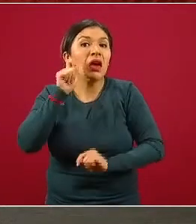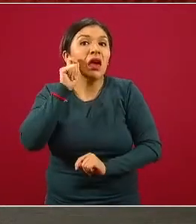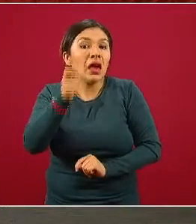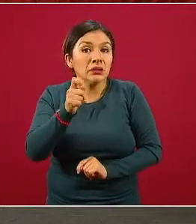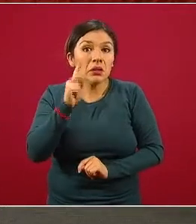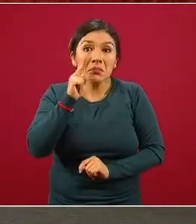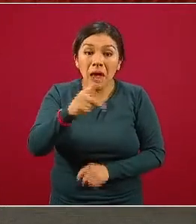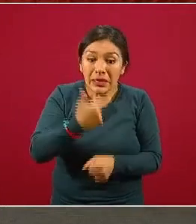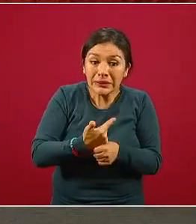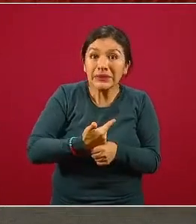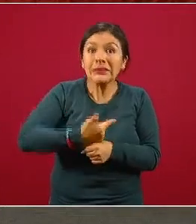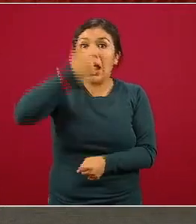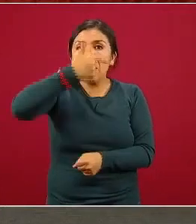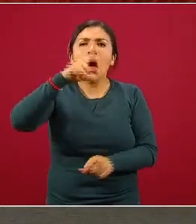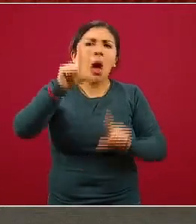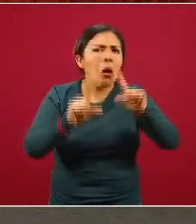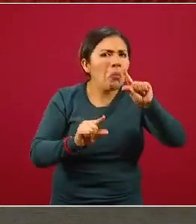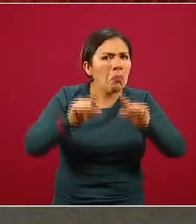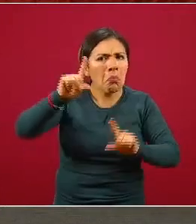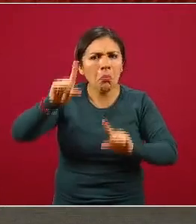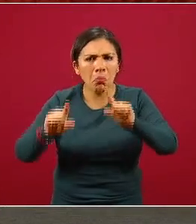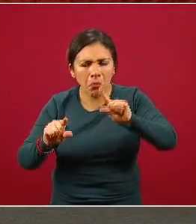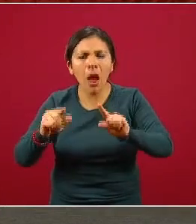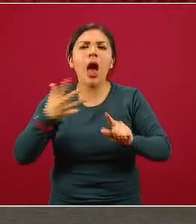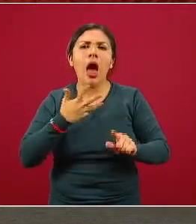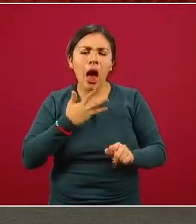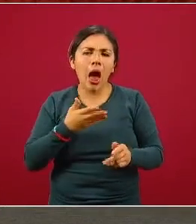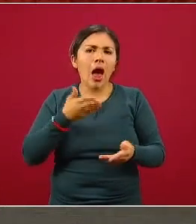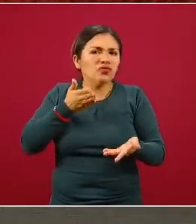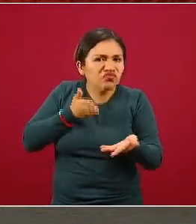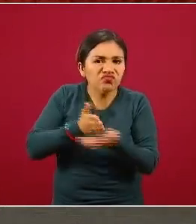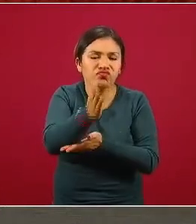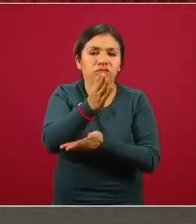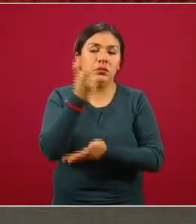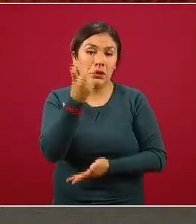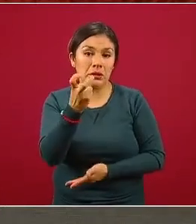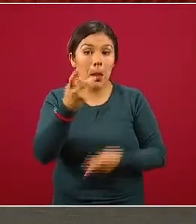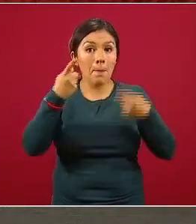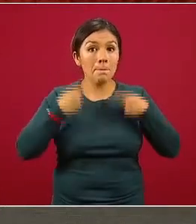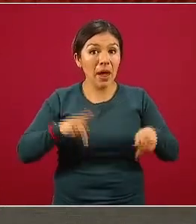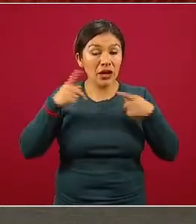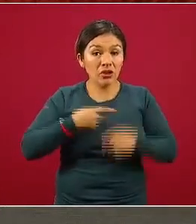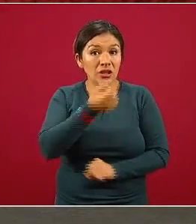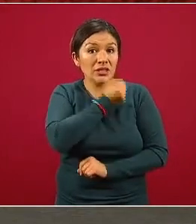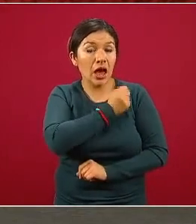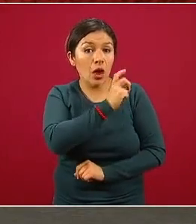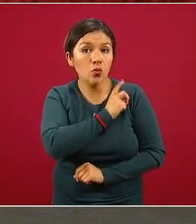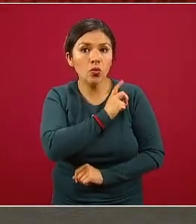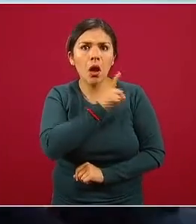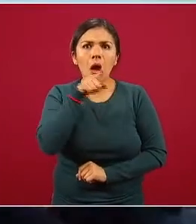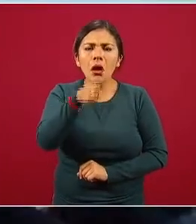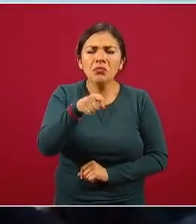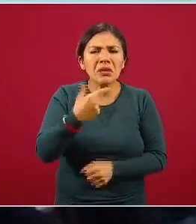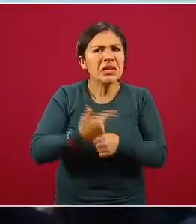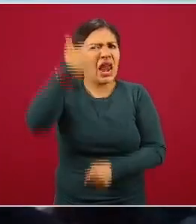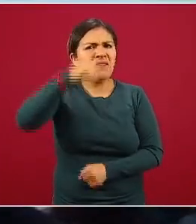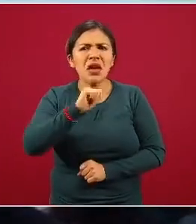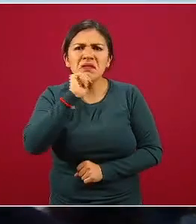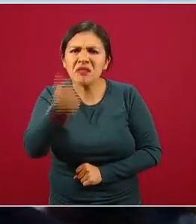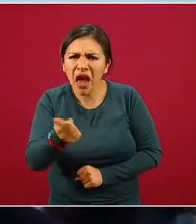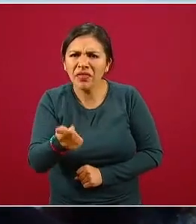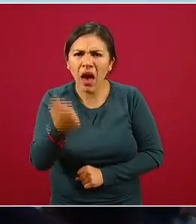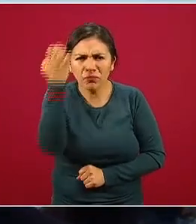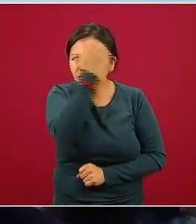el riesgo de los individuos, se van a dar las intervenciones. Es aquel personal de salud que no presenta riesgo a través